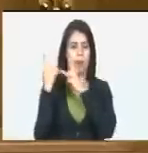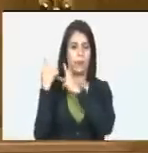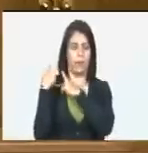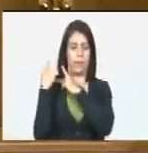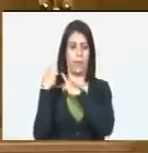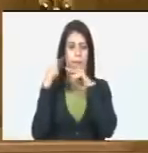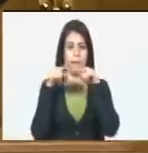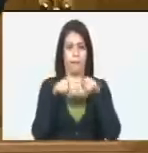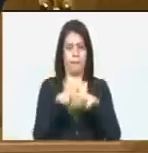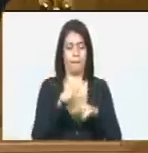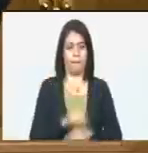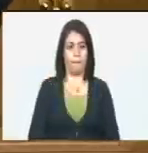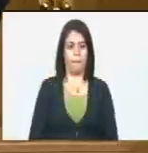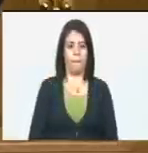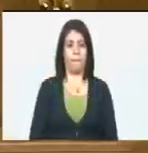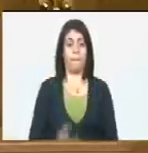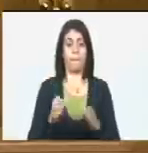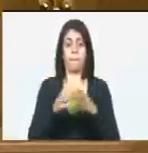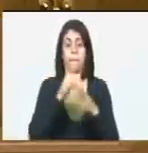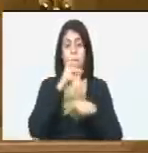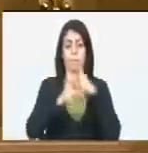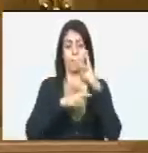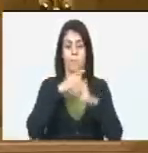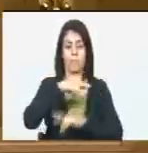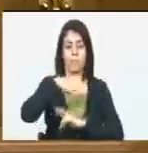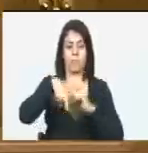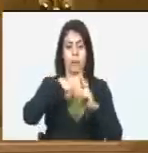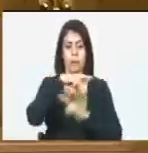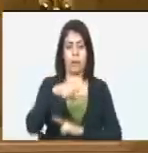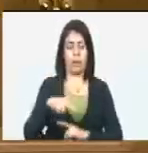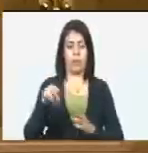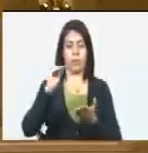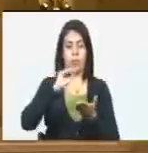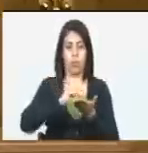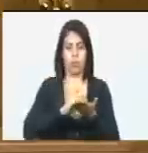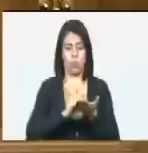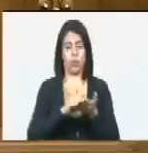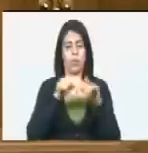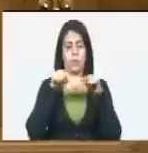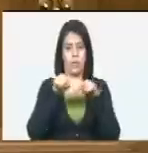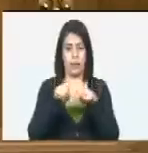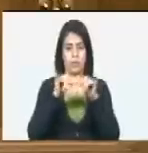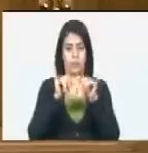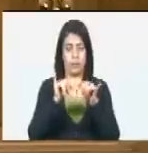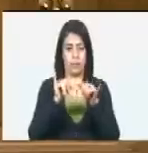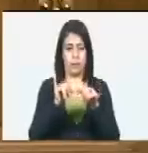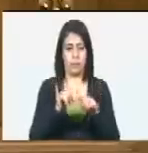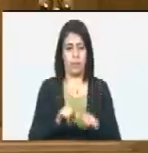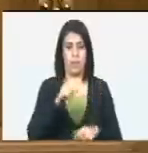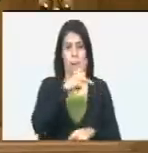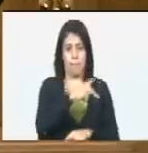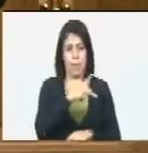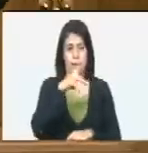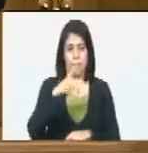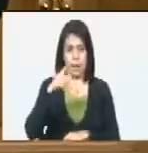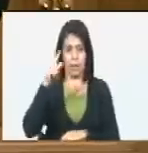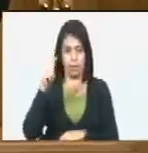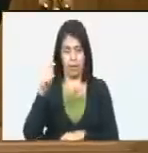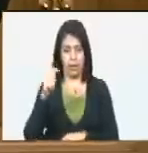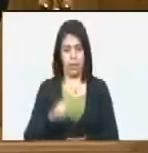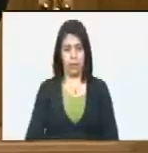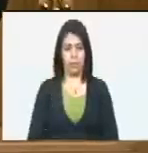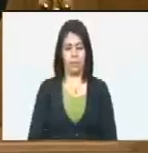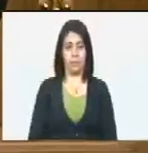formar parte del comando político de la revolución en representación del PPT. Y salí,